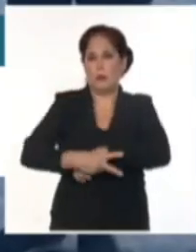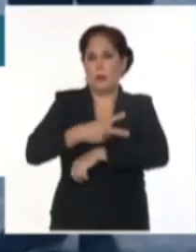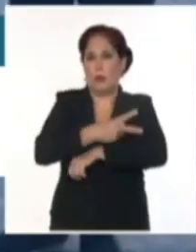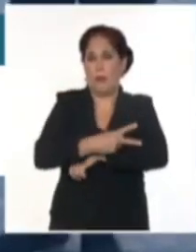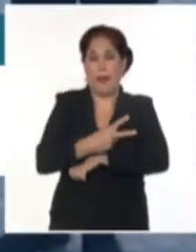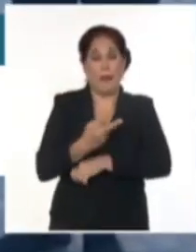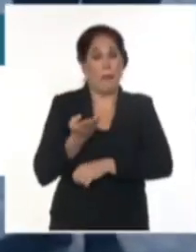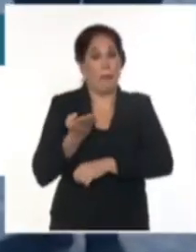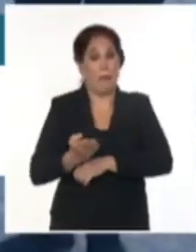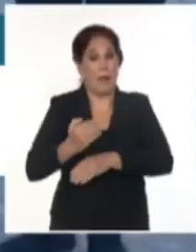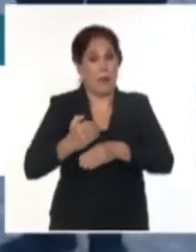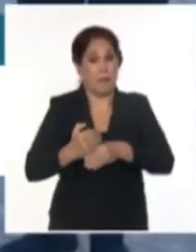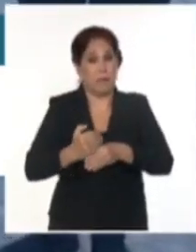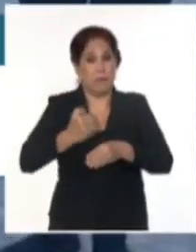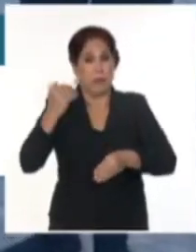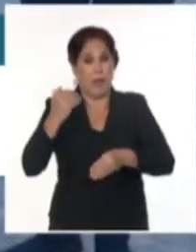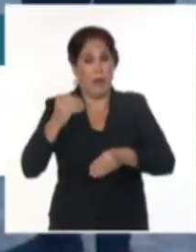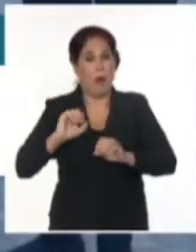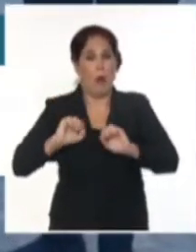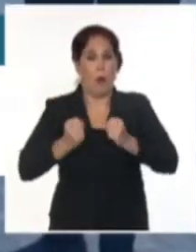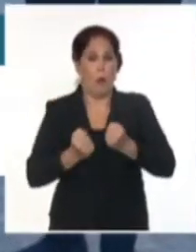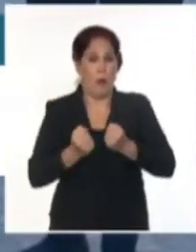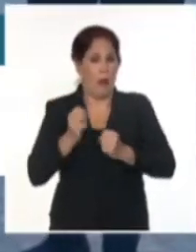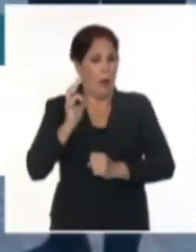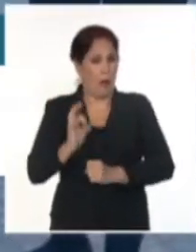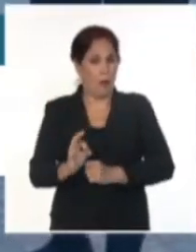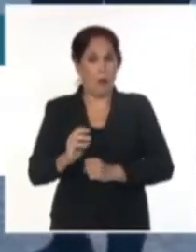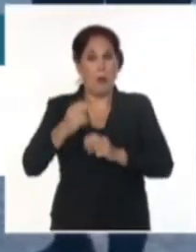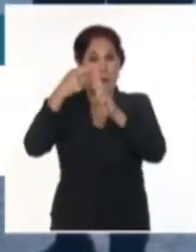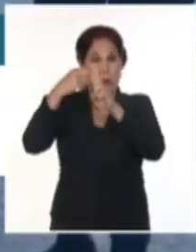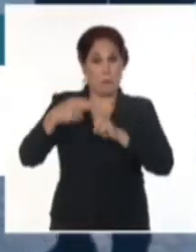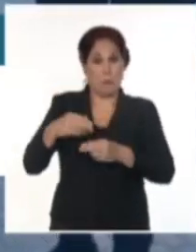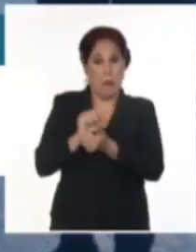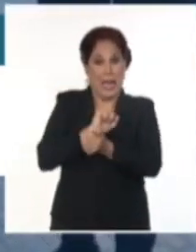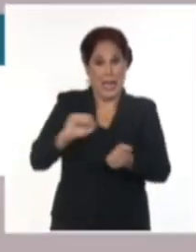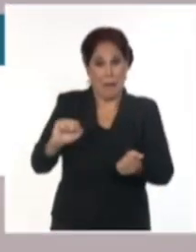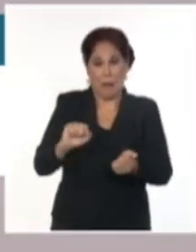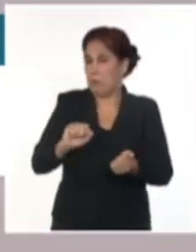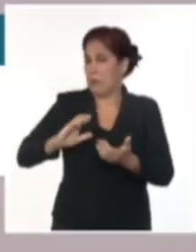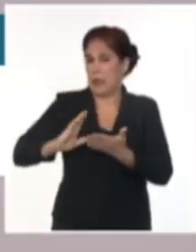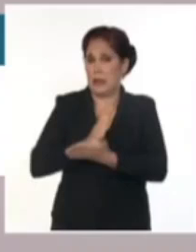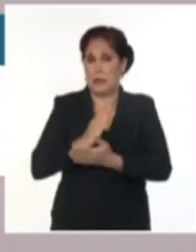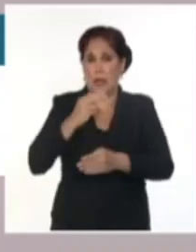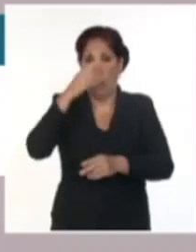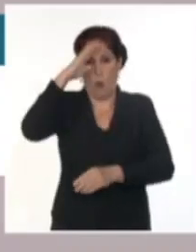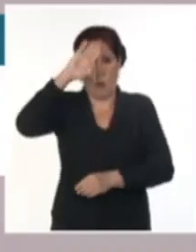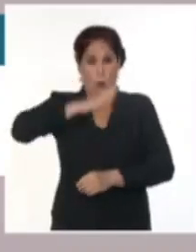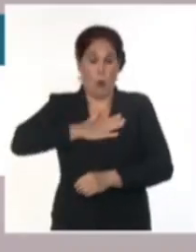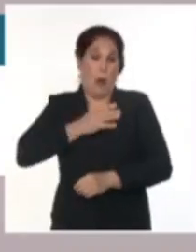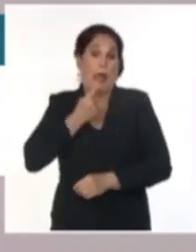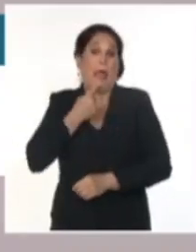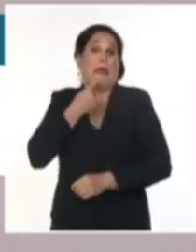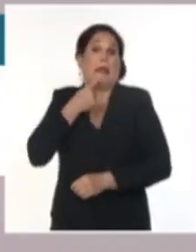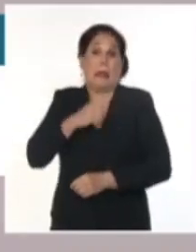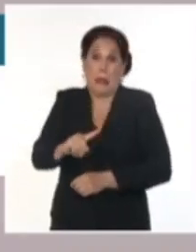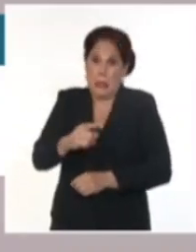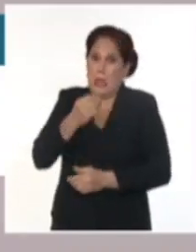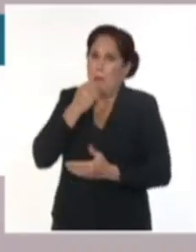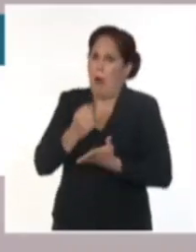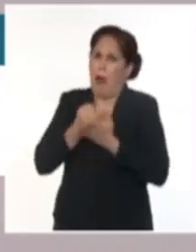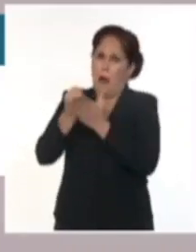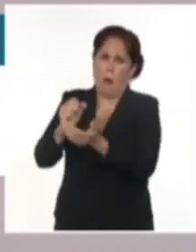fin de esa criminal política y la eliminación de Cuba de la espuria lista de estados que supuestamente patrocinan el